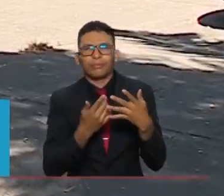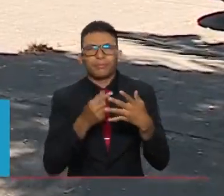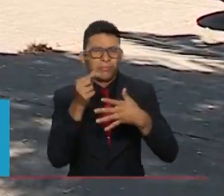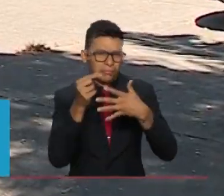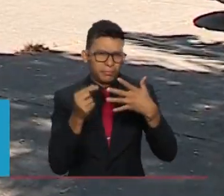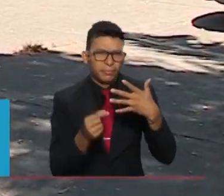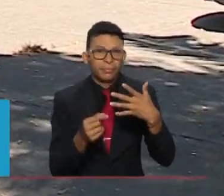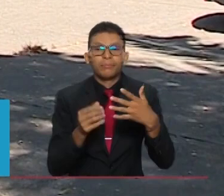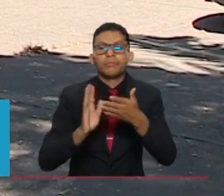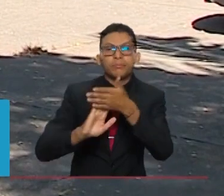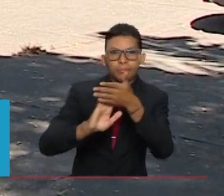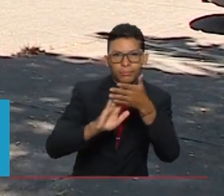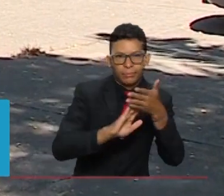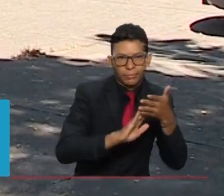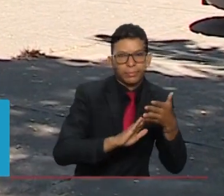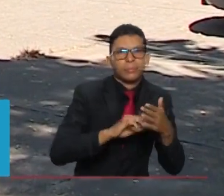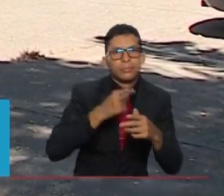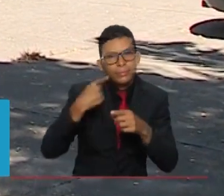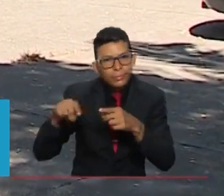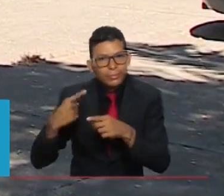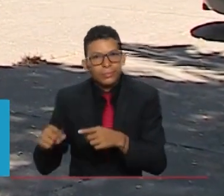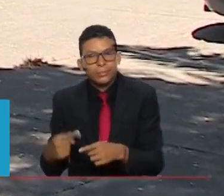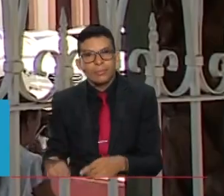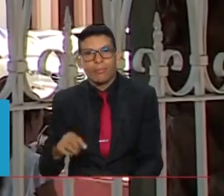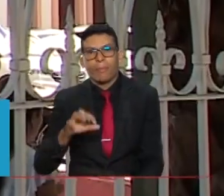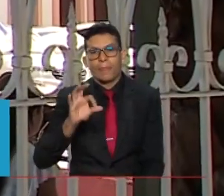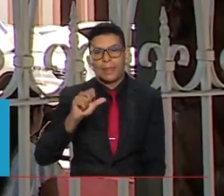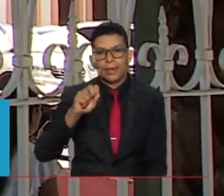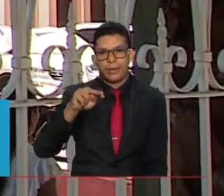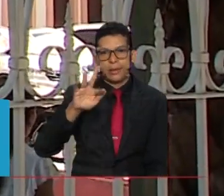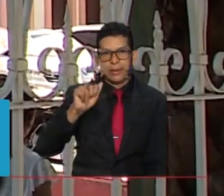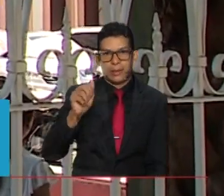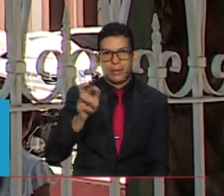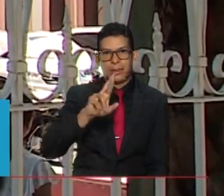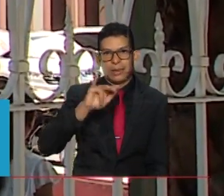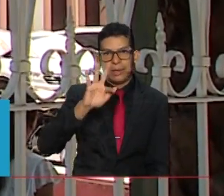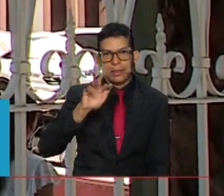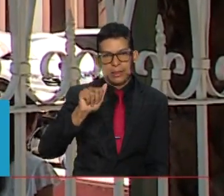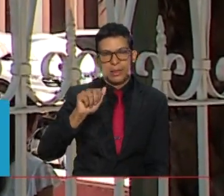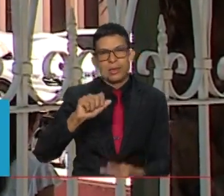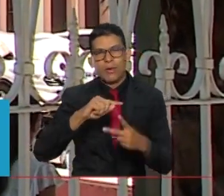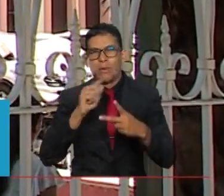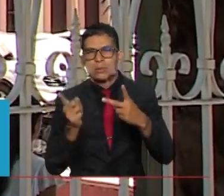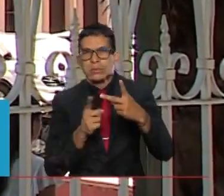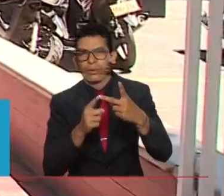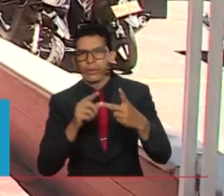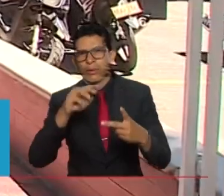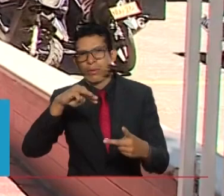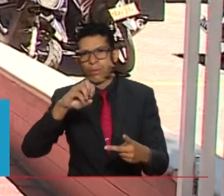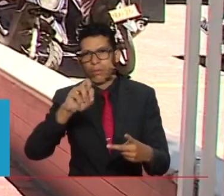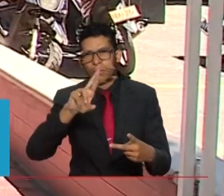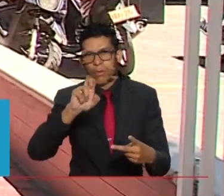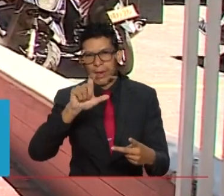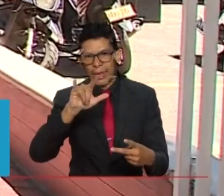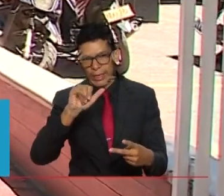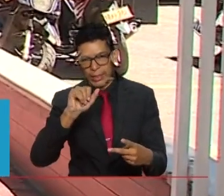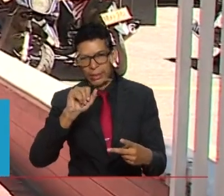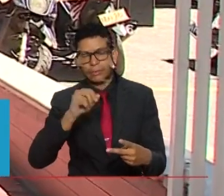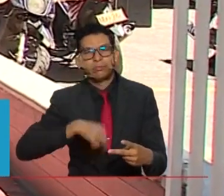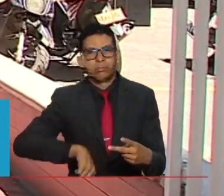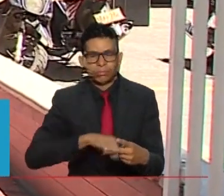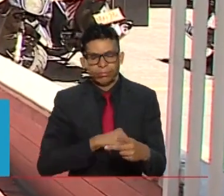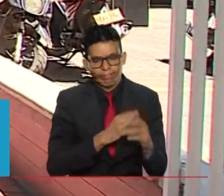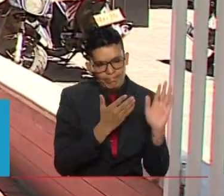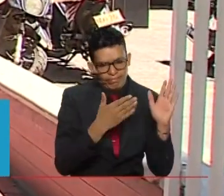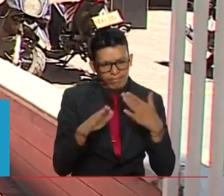para mejorar su infraestructura, como son el de Santa Rita y el de Morelia. La comunidad debe entender un poco que tenemos que hacer es un plan de